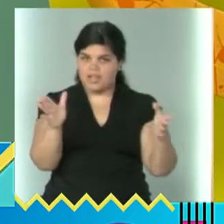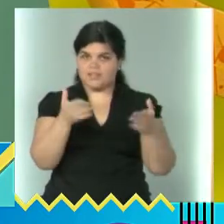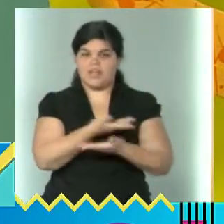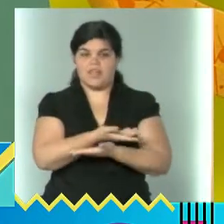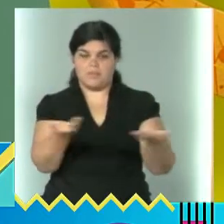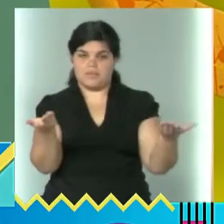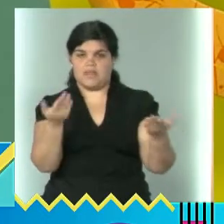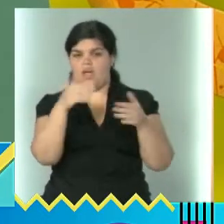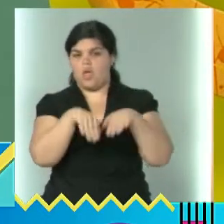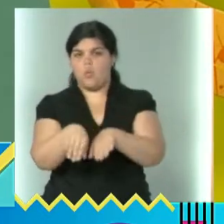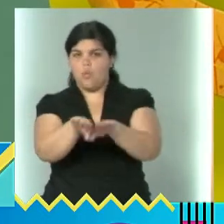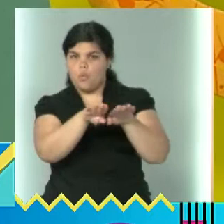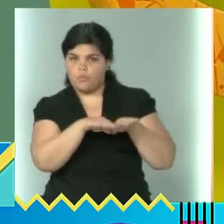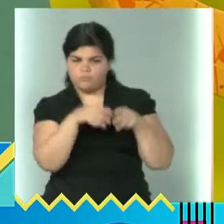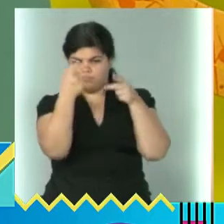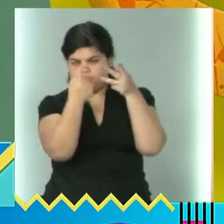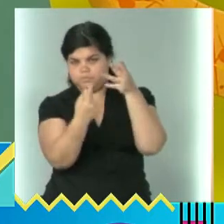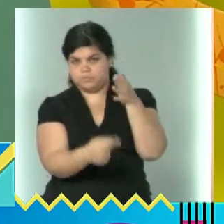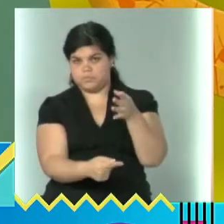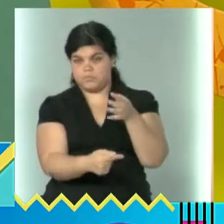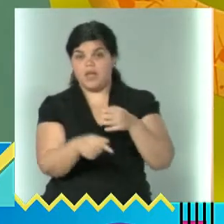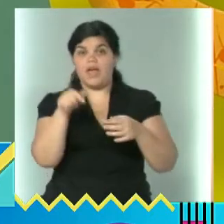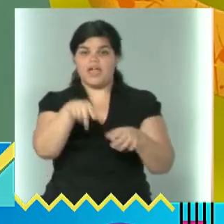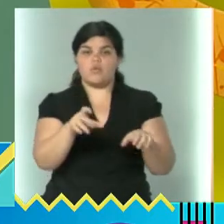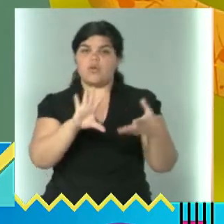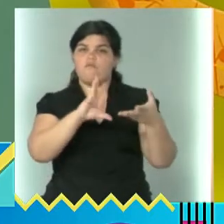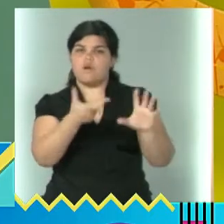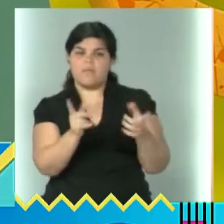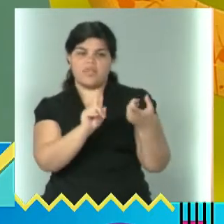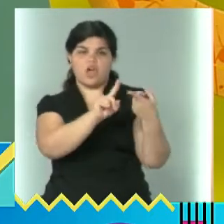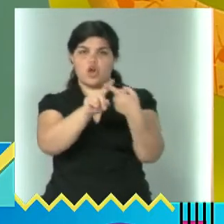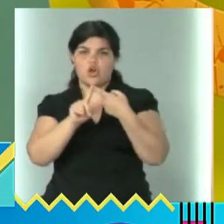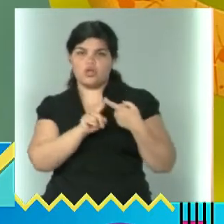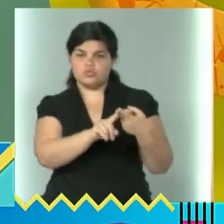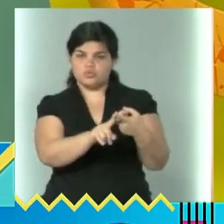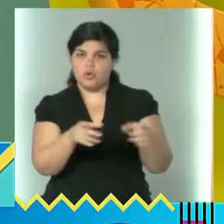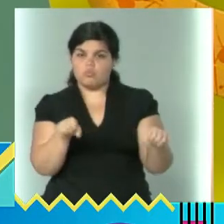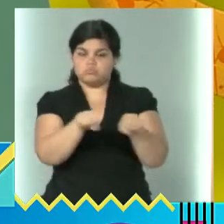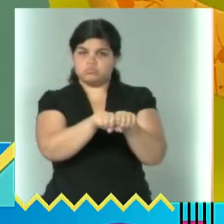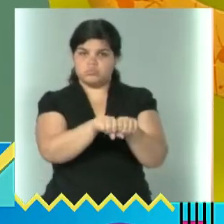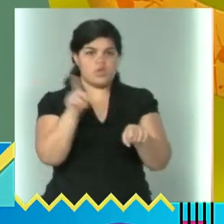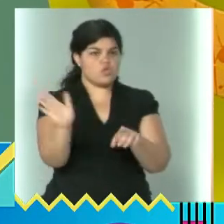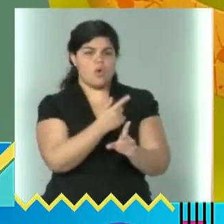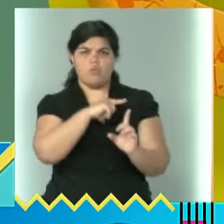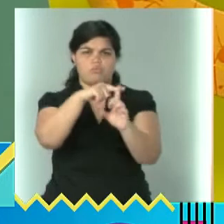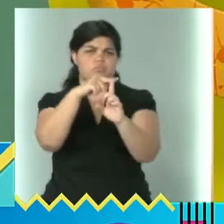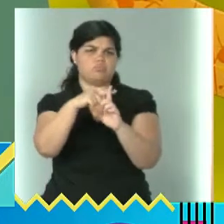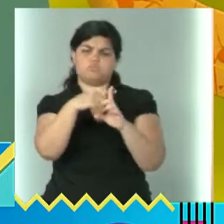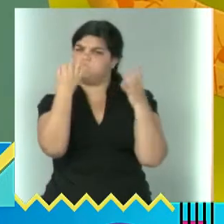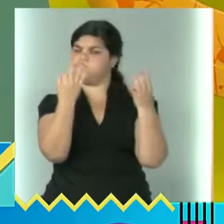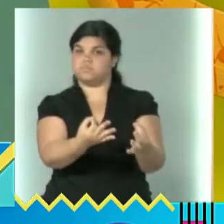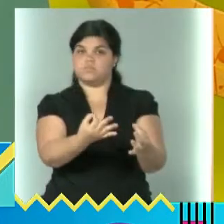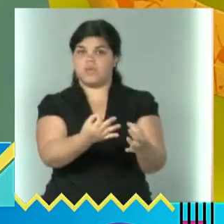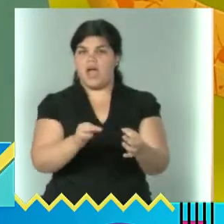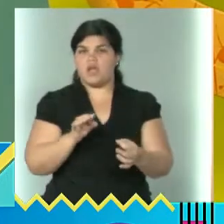igualitaria, etc. La conexión tenía todos los valores positivos que podemos pensar. Hacia